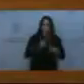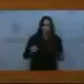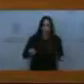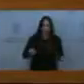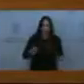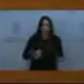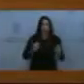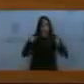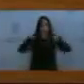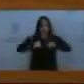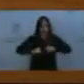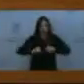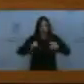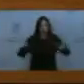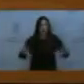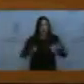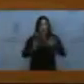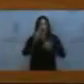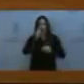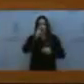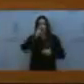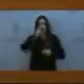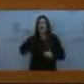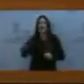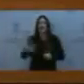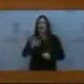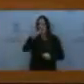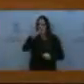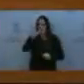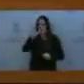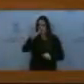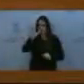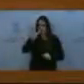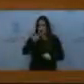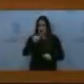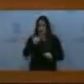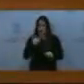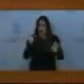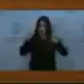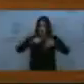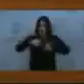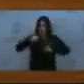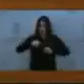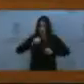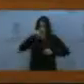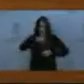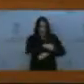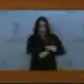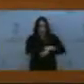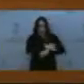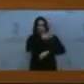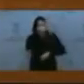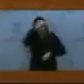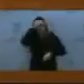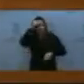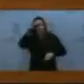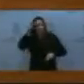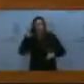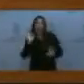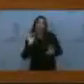El acuerdo es del 7 de junio de 2005 y es del que este Gobierno se ha olvidado o no ha querido